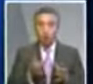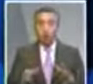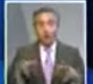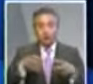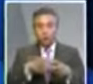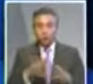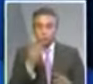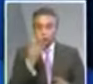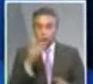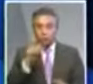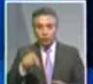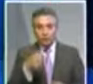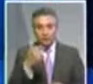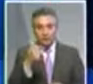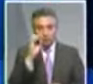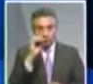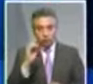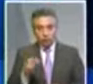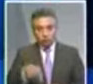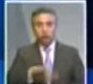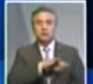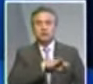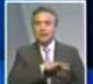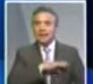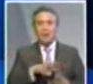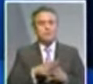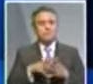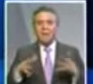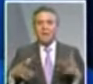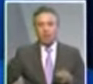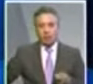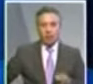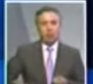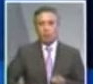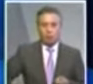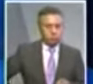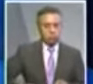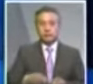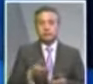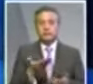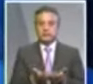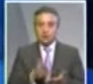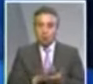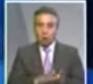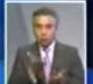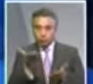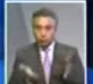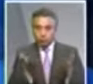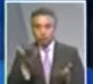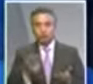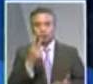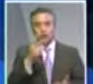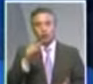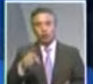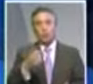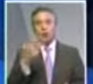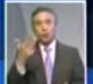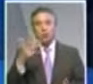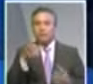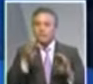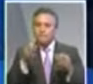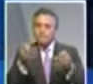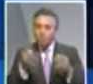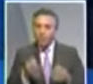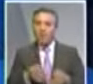un 4,6%, nuestro país es el que más gasto de bolsillo hace en salud, comparado al 2,9% que hacen en